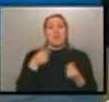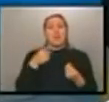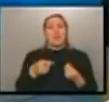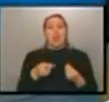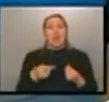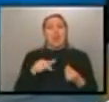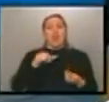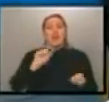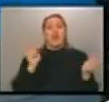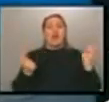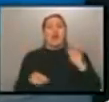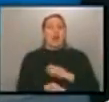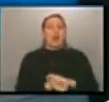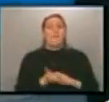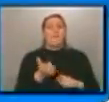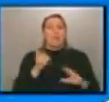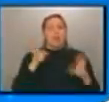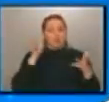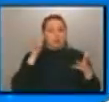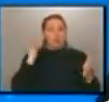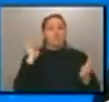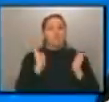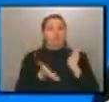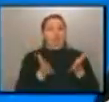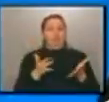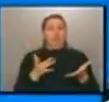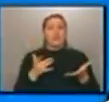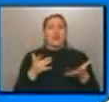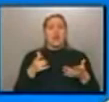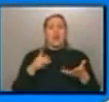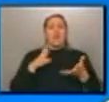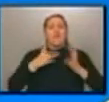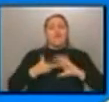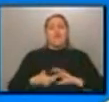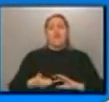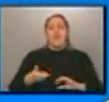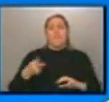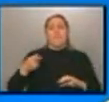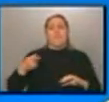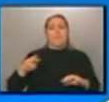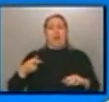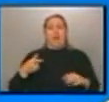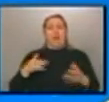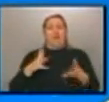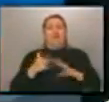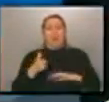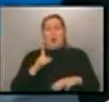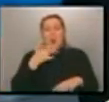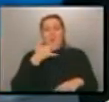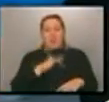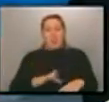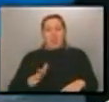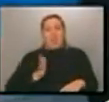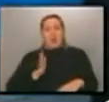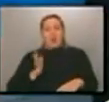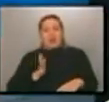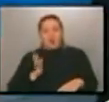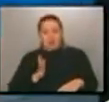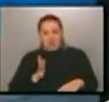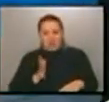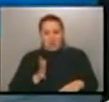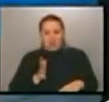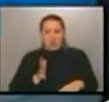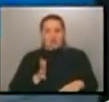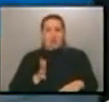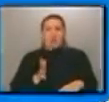tornado violento, porque tenía procederes que ella no entendía y que le asustaban. En